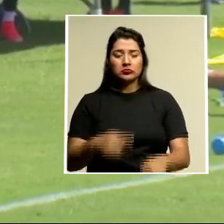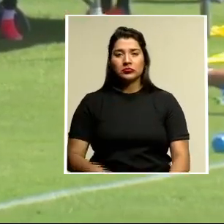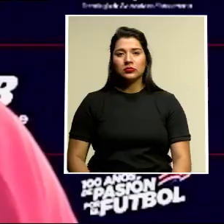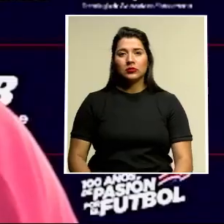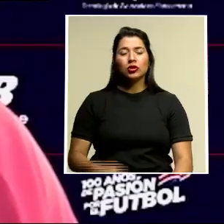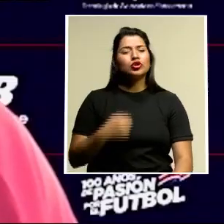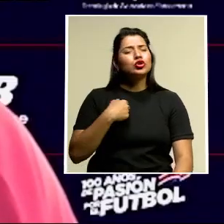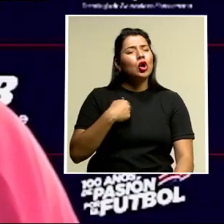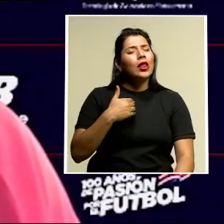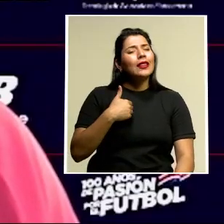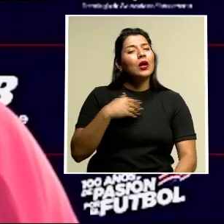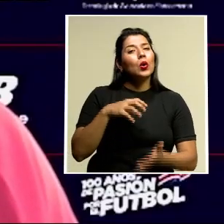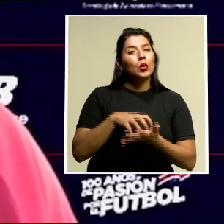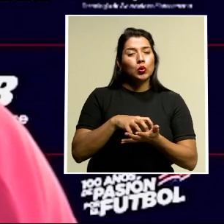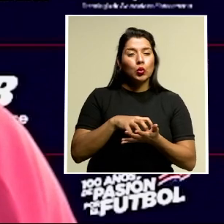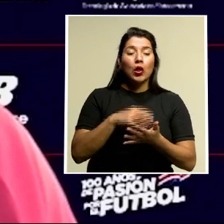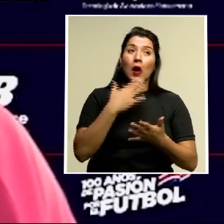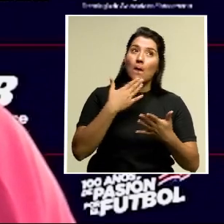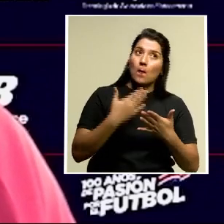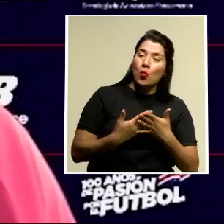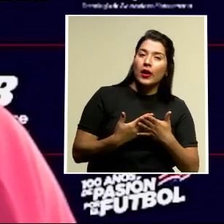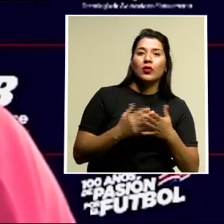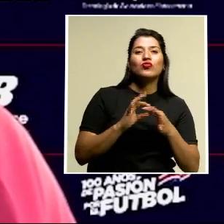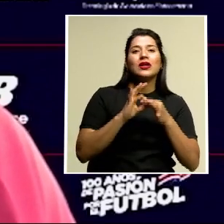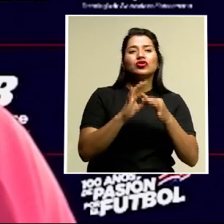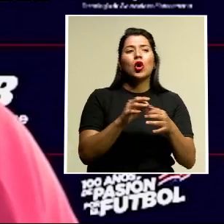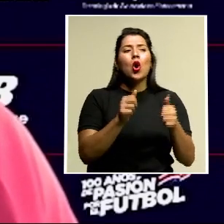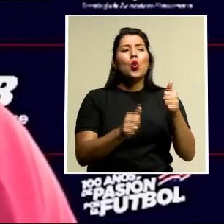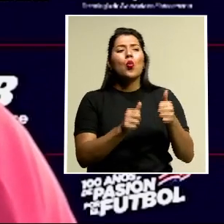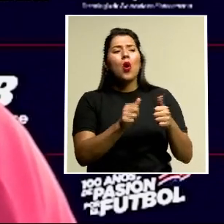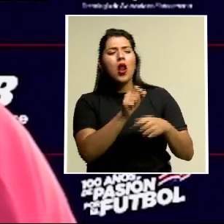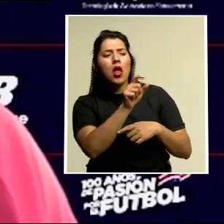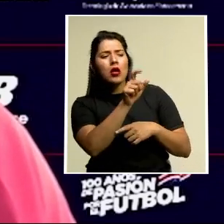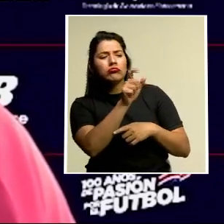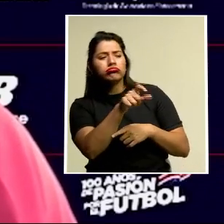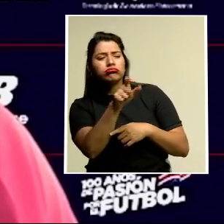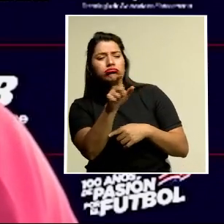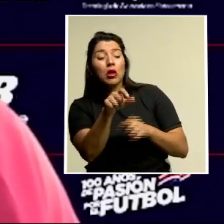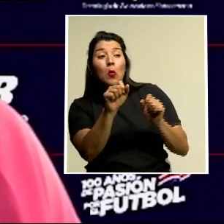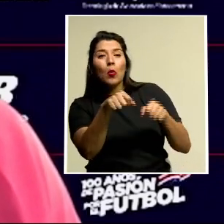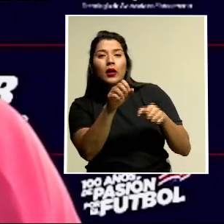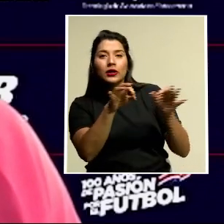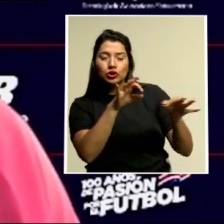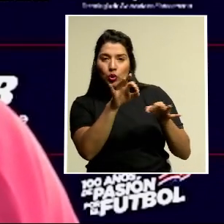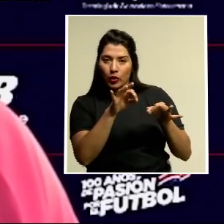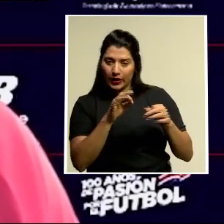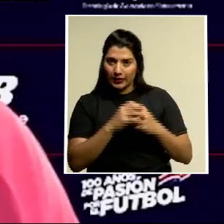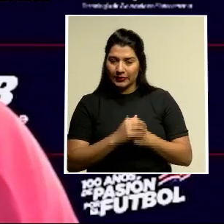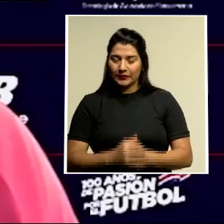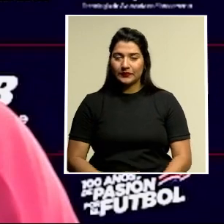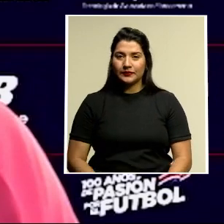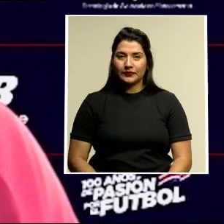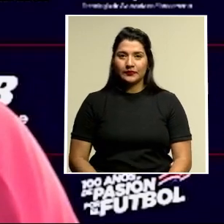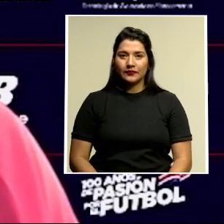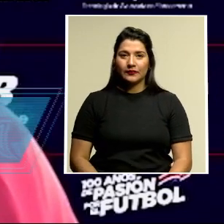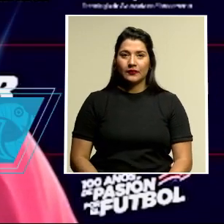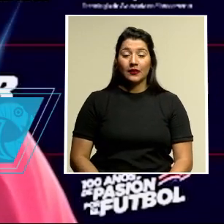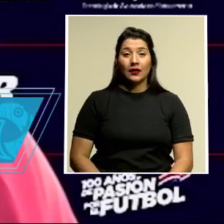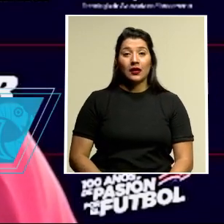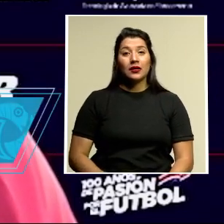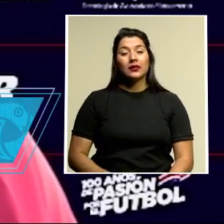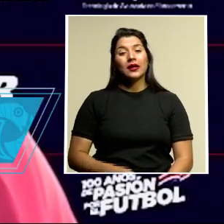2 semanas al mando de la tricolor. El cafetero asegura que el grupo está poniendo la milla extra en cada entrenamiento. Ahora bien, dentro del campo